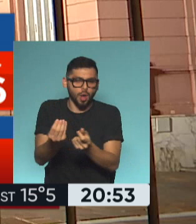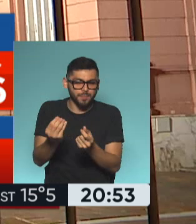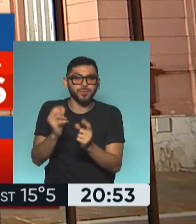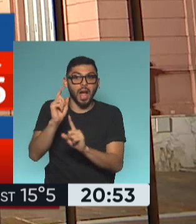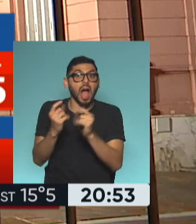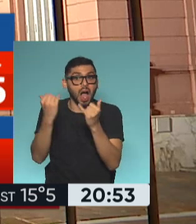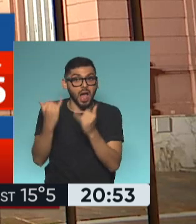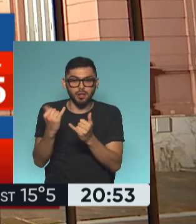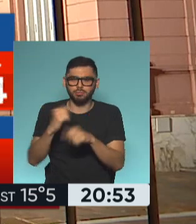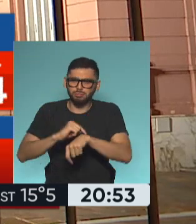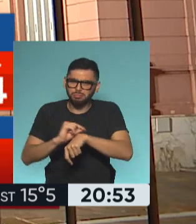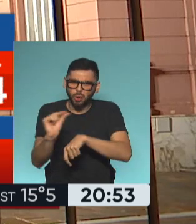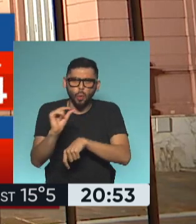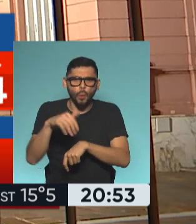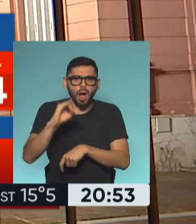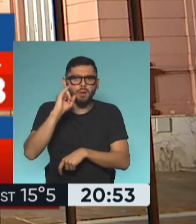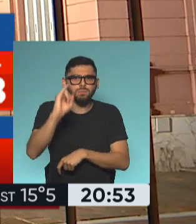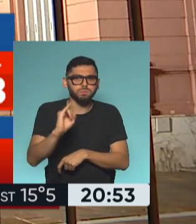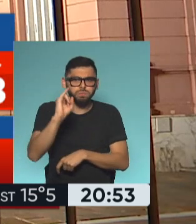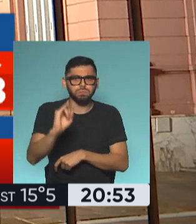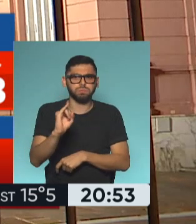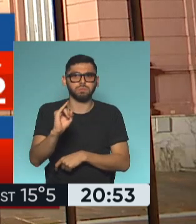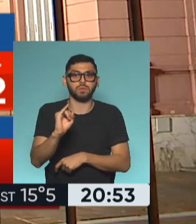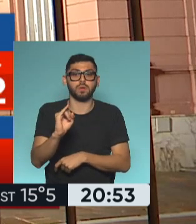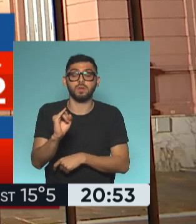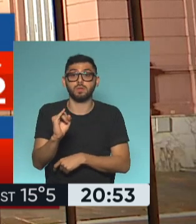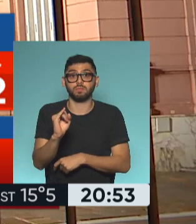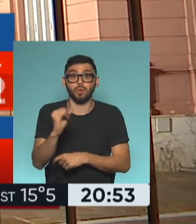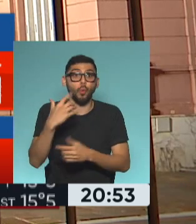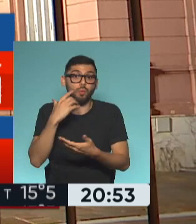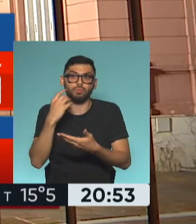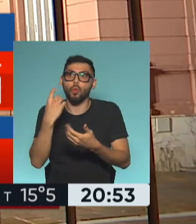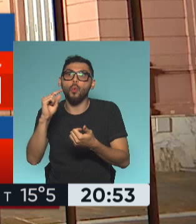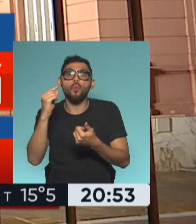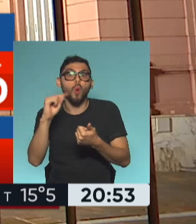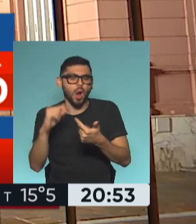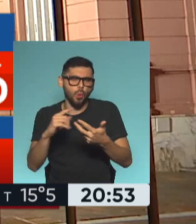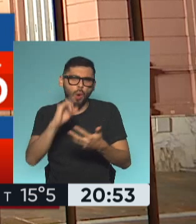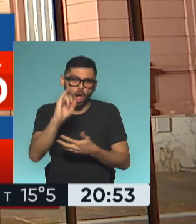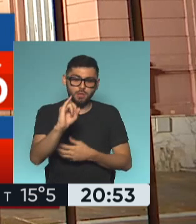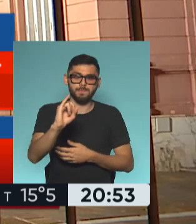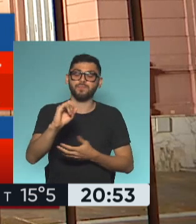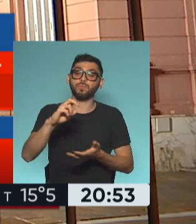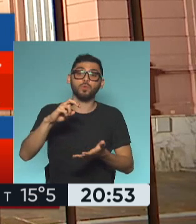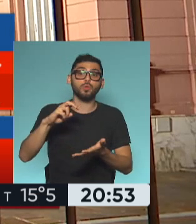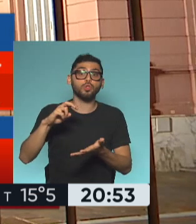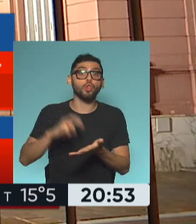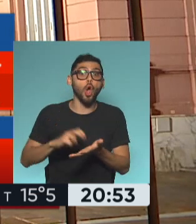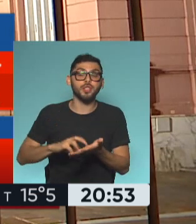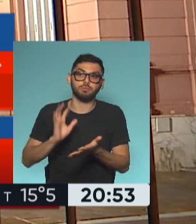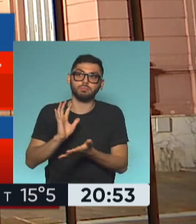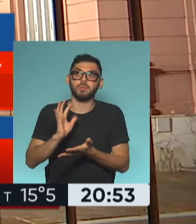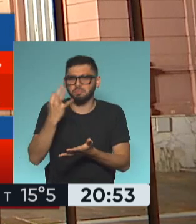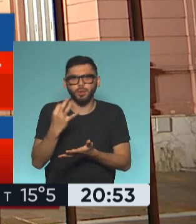en breve, en segundos nada más, estaremos repasando, la noticia o el carácter ya